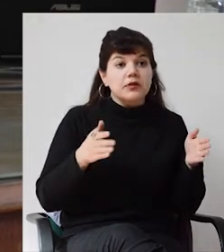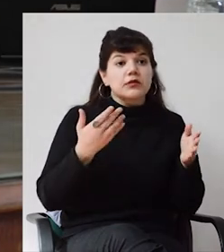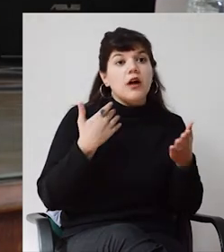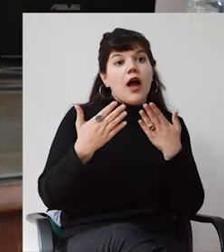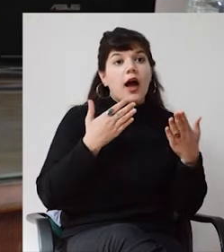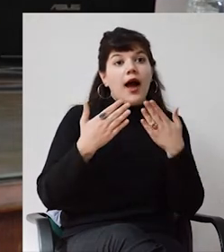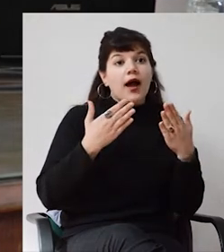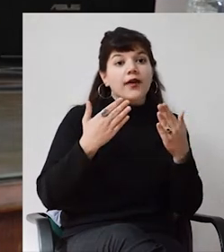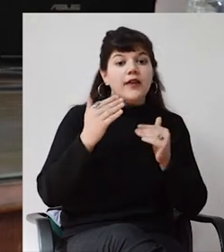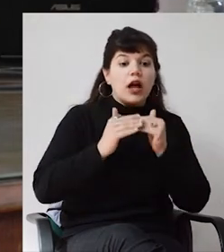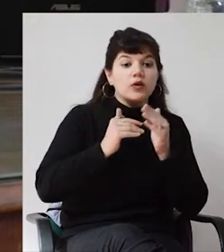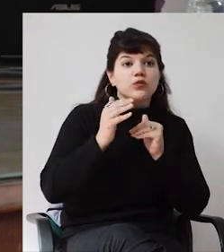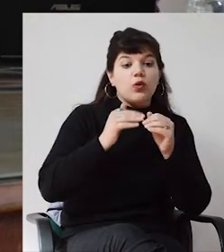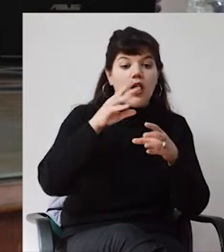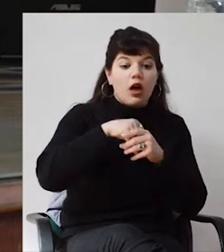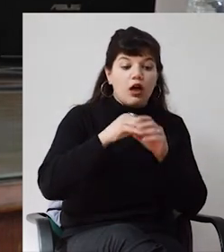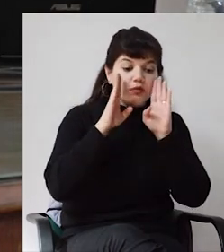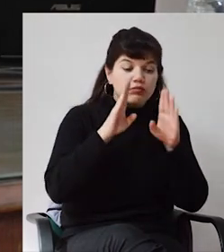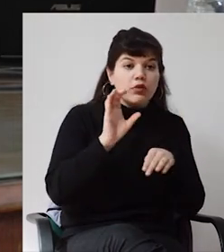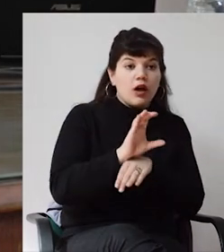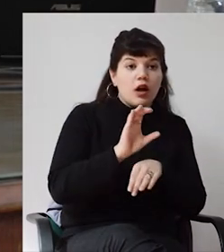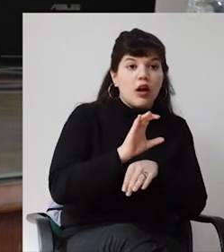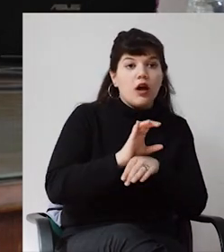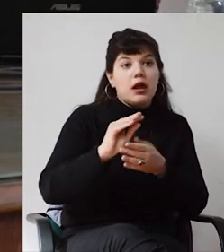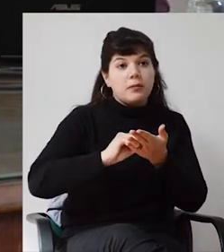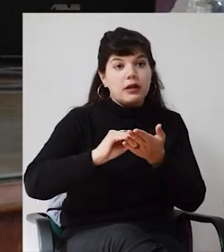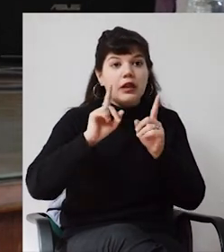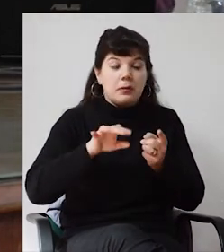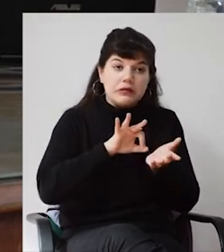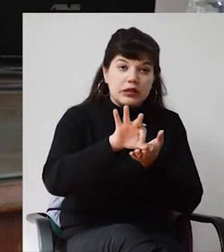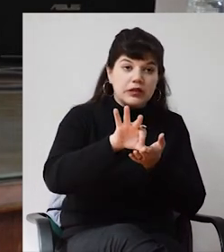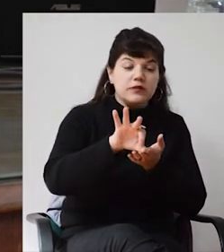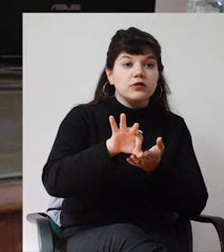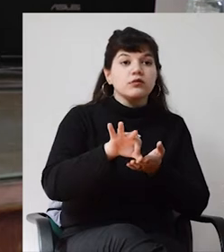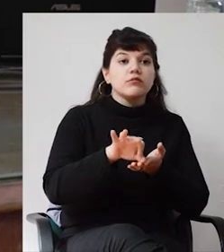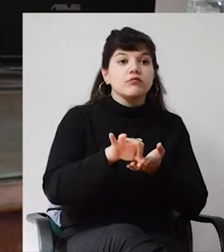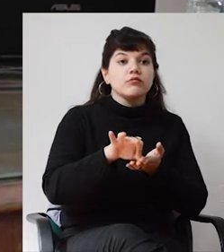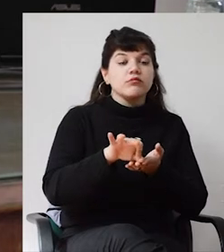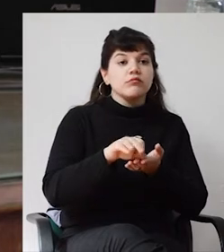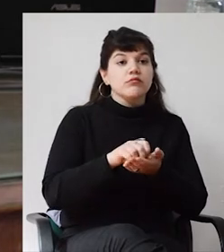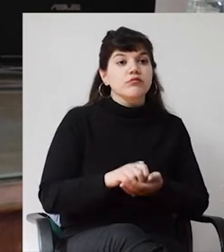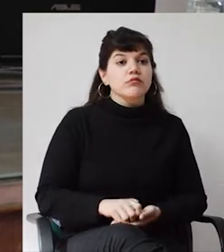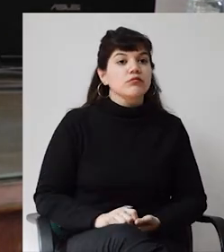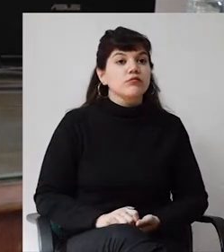Con esta mesa sobre estructuras académicas, técnicas, administrativas y de servicio.